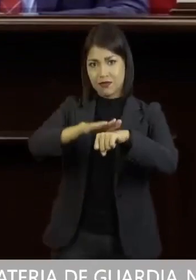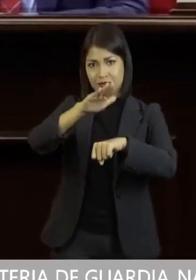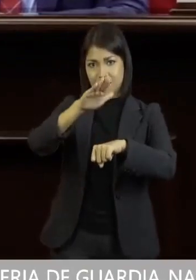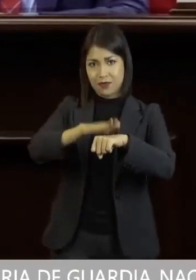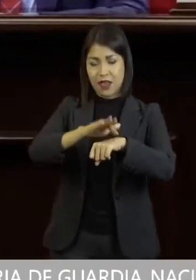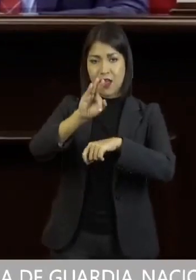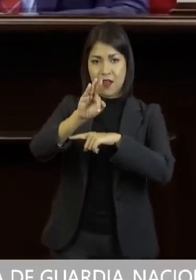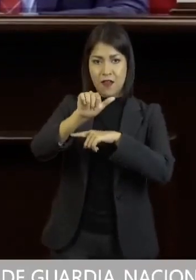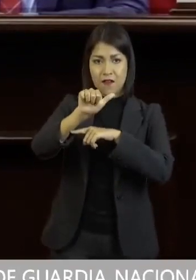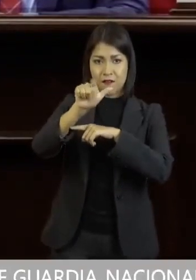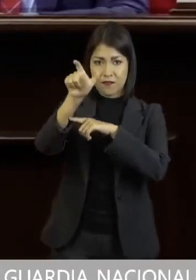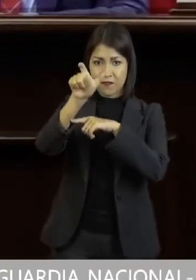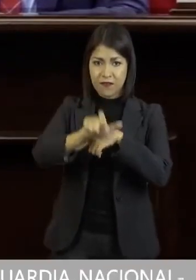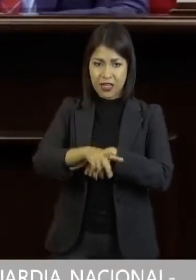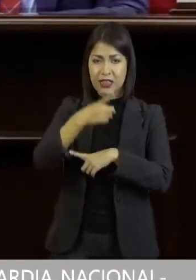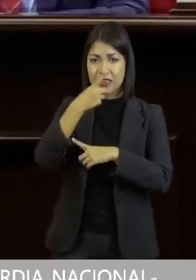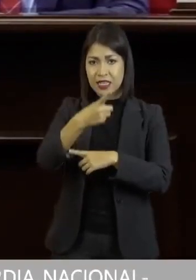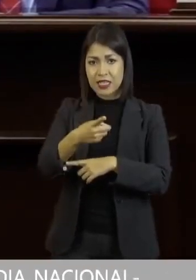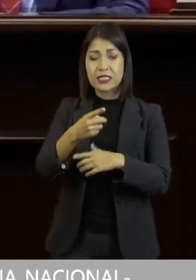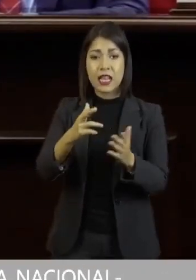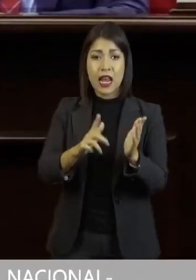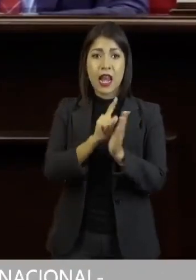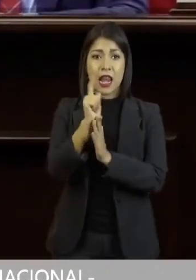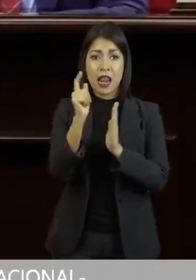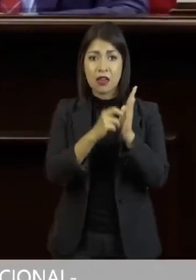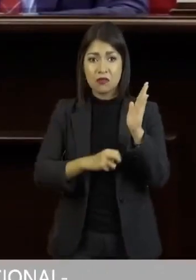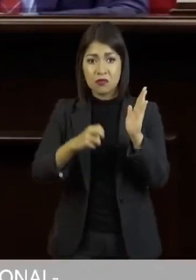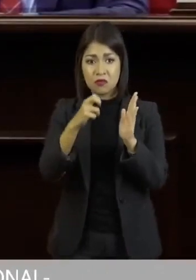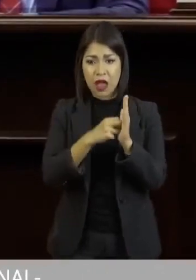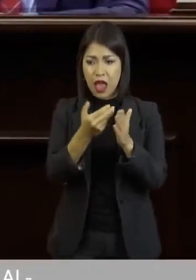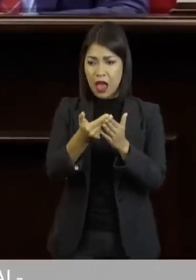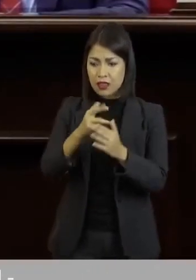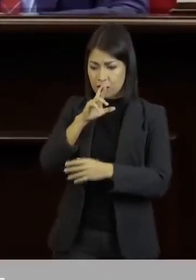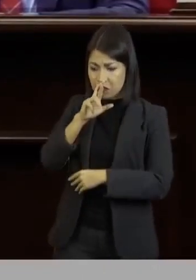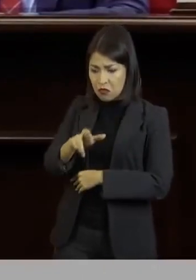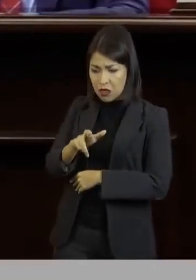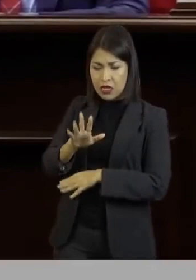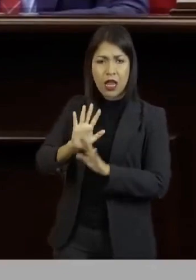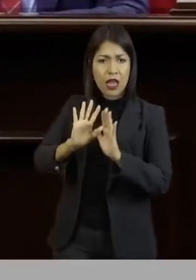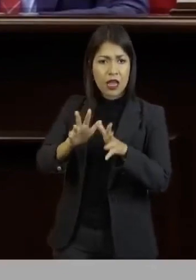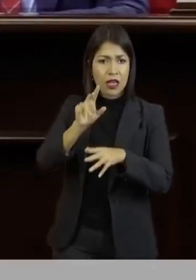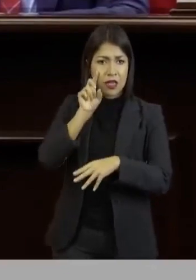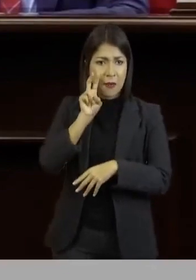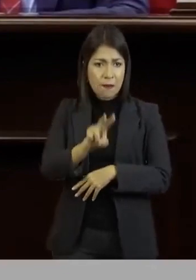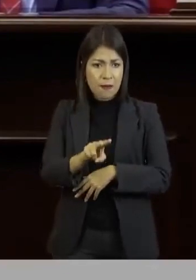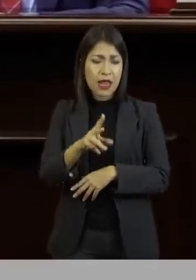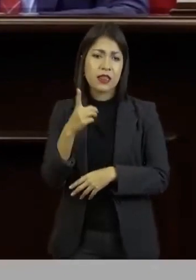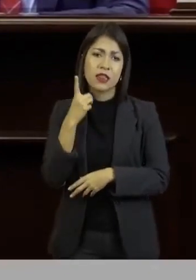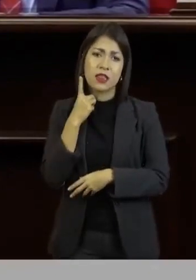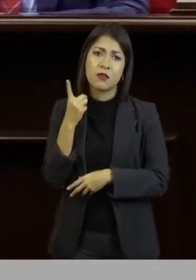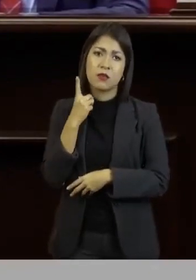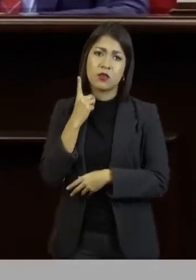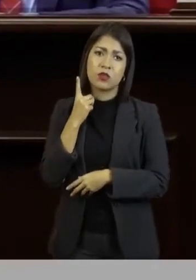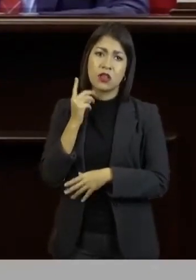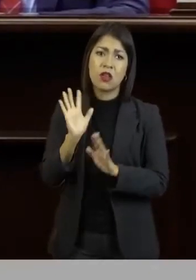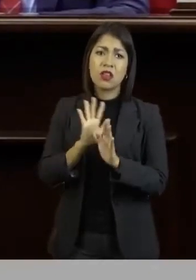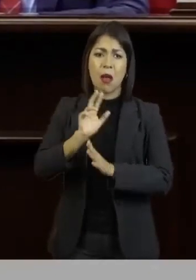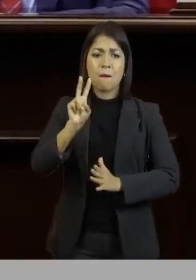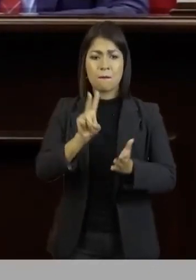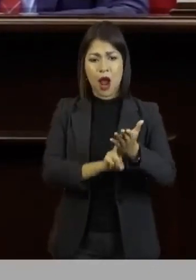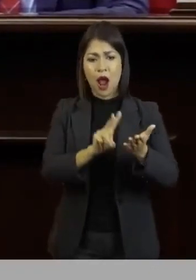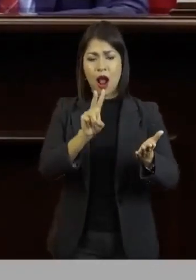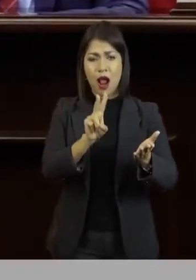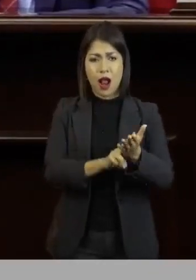fax diciéndoles ahí les va la reforma, y antes de que hubiera respuesta leían en la Cámara de Diputados se está